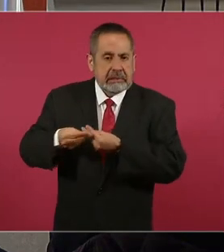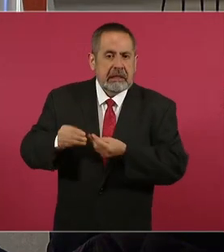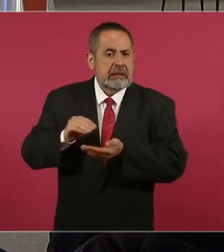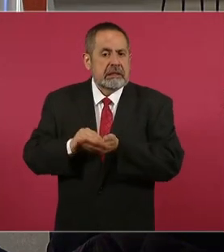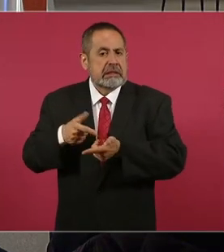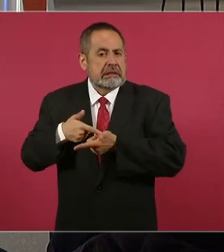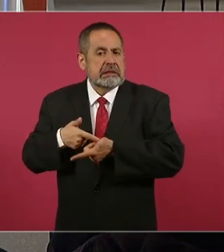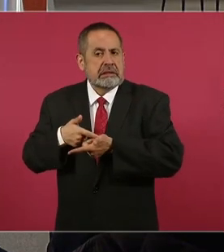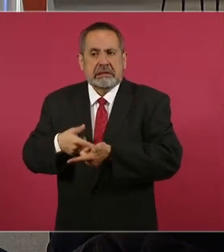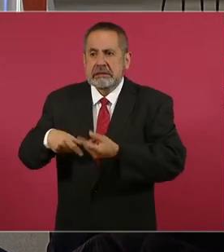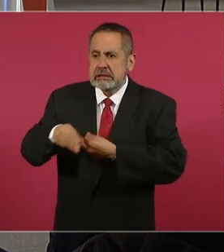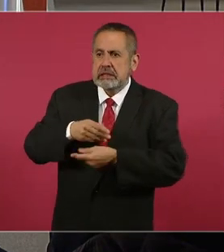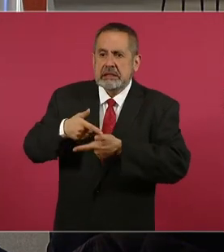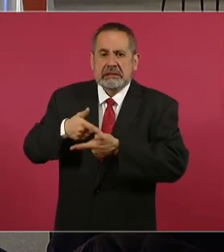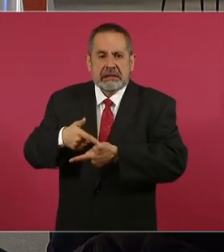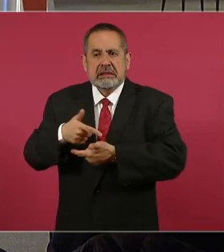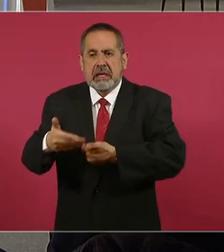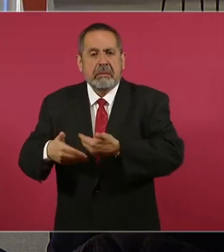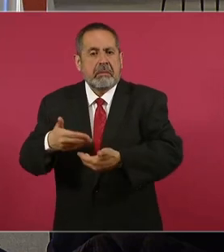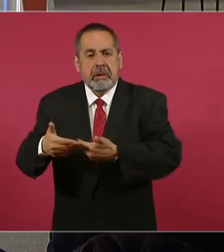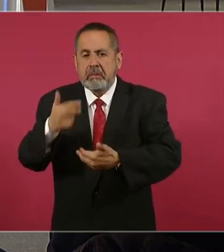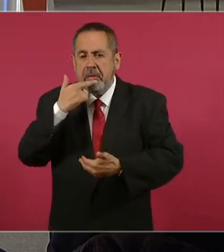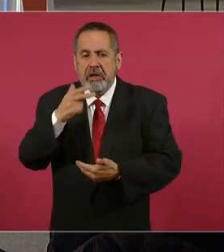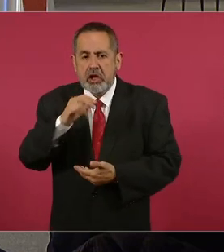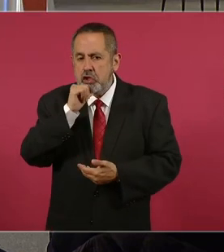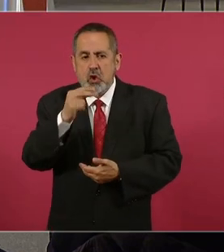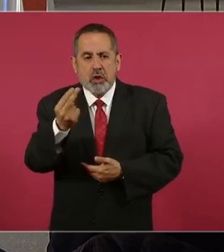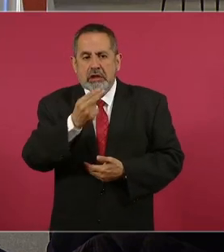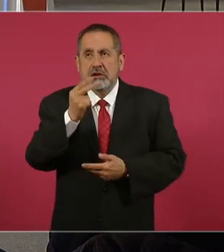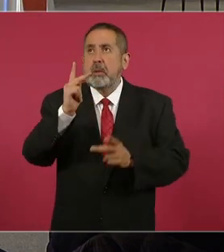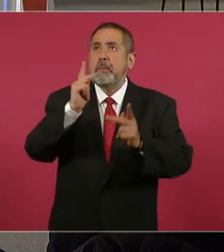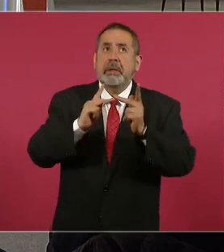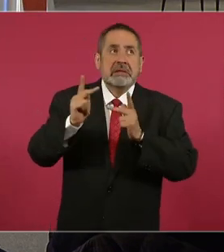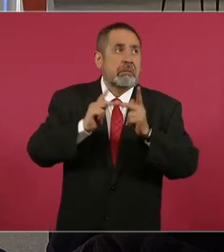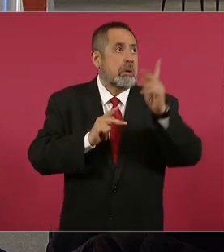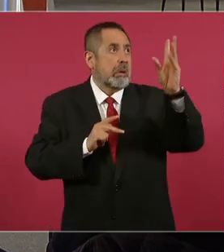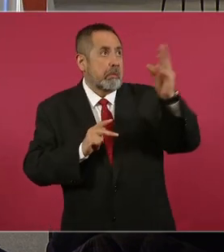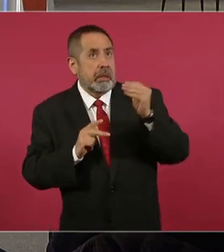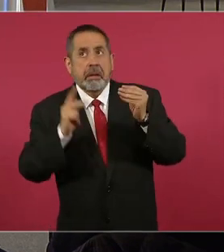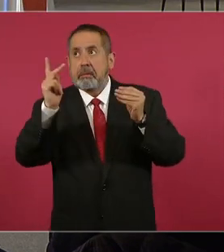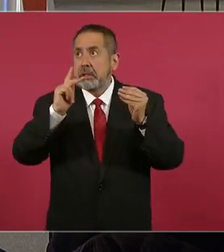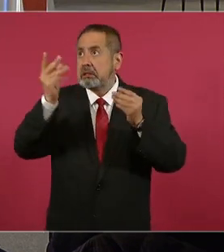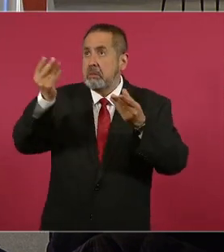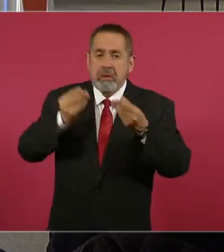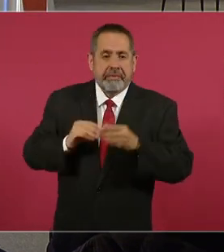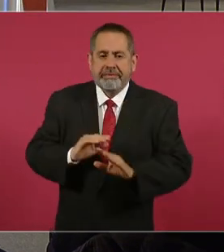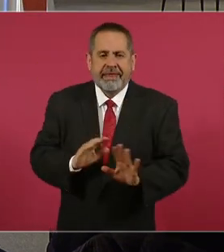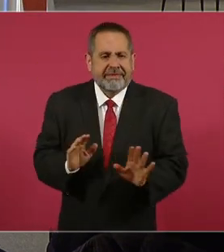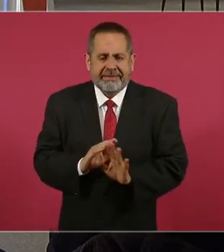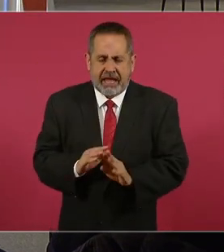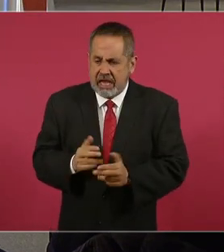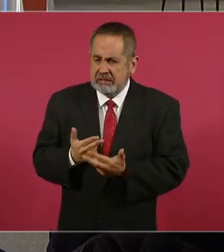sus gastos de operación y de inversión sin necesidad de incurrir en endeudamiento.